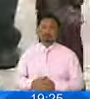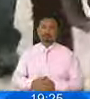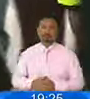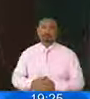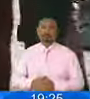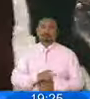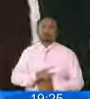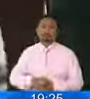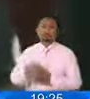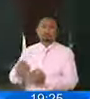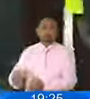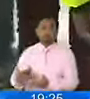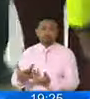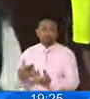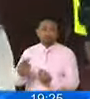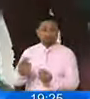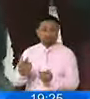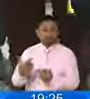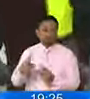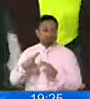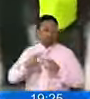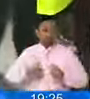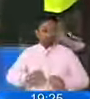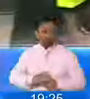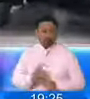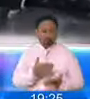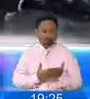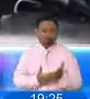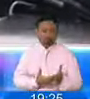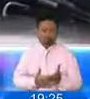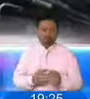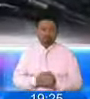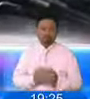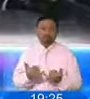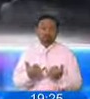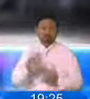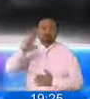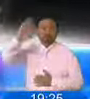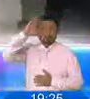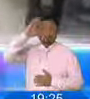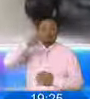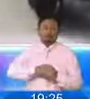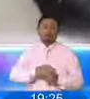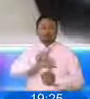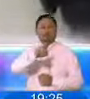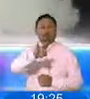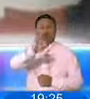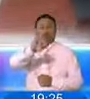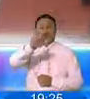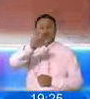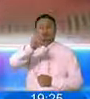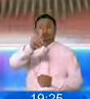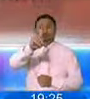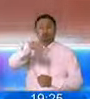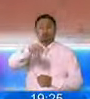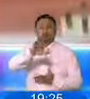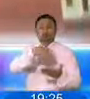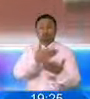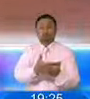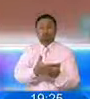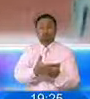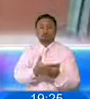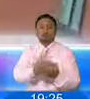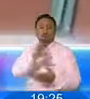Información que llega, información procesada y los resultados a la vista. En esta ocasión, agentes de la Unidad de Inteligencia Antidelincuencial se movilizaron